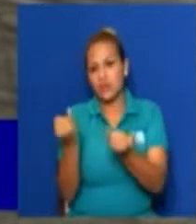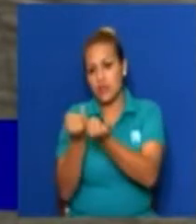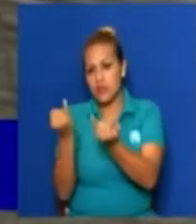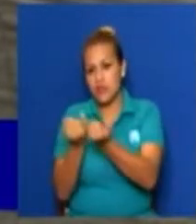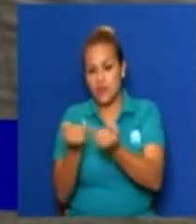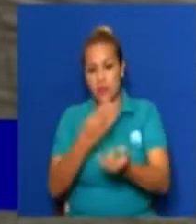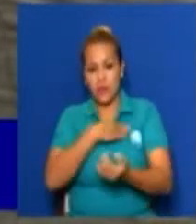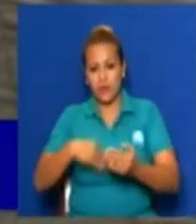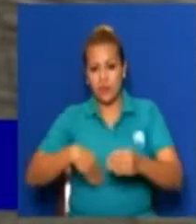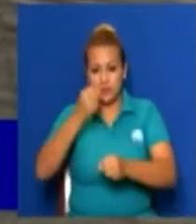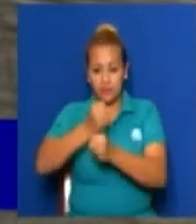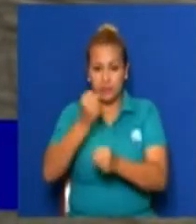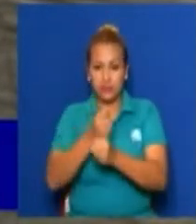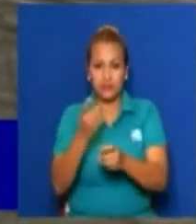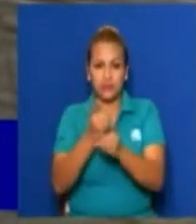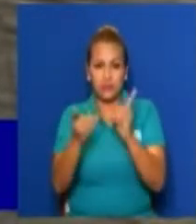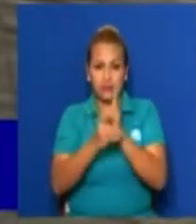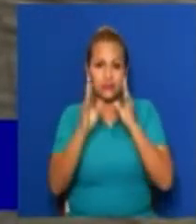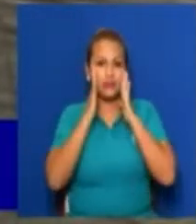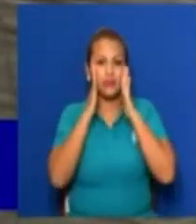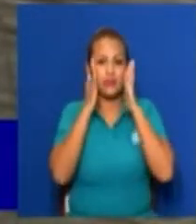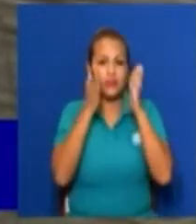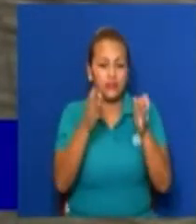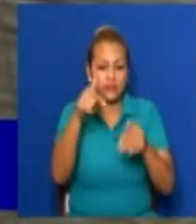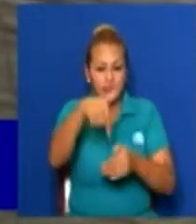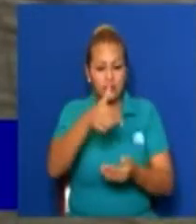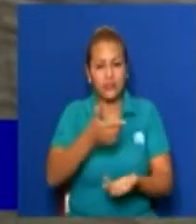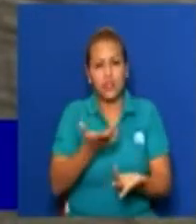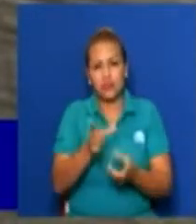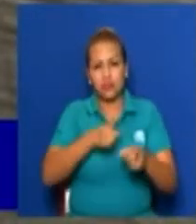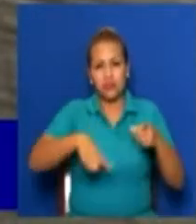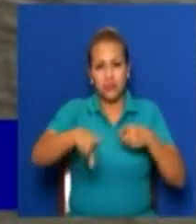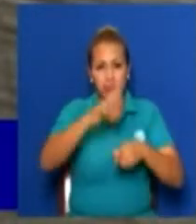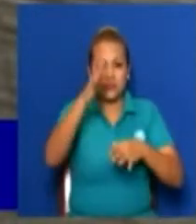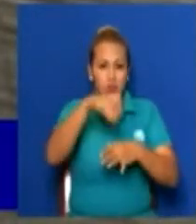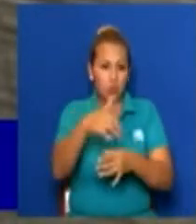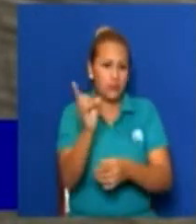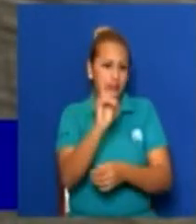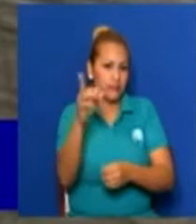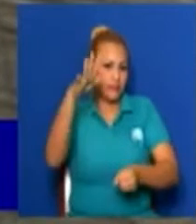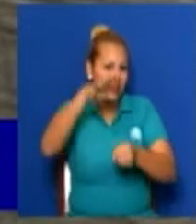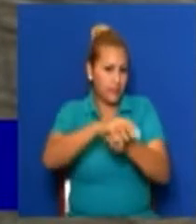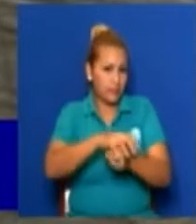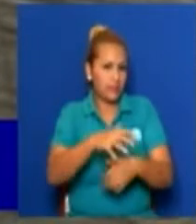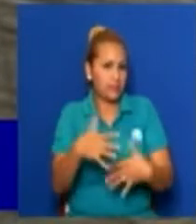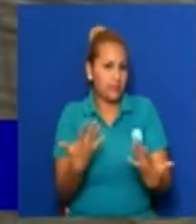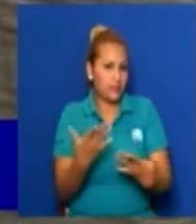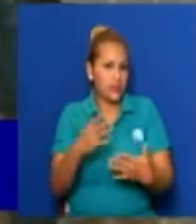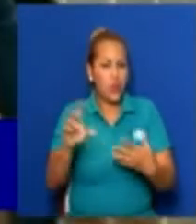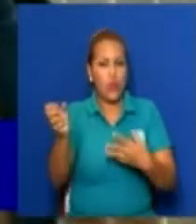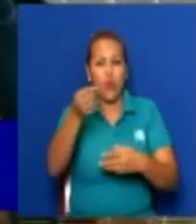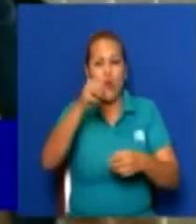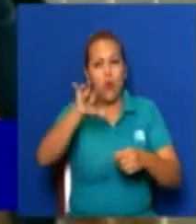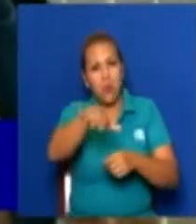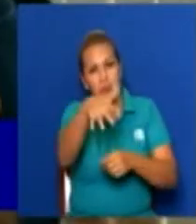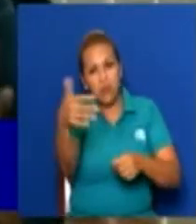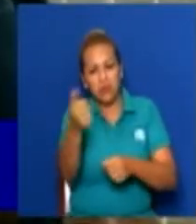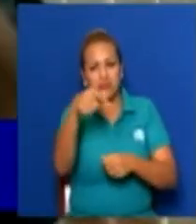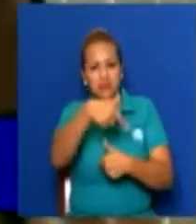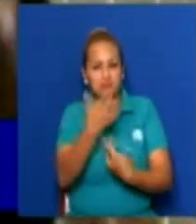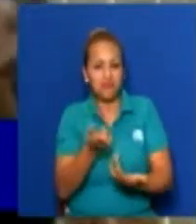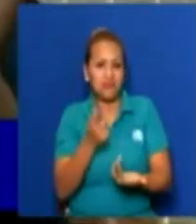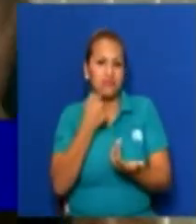entrelazarse para poder también poner atención en los lugares donde ocurre esta situación. Y lo otro, pues, que es válido,